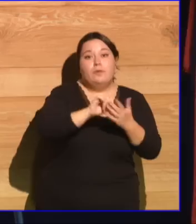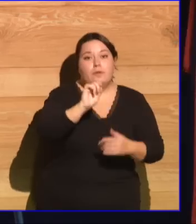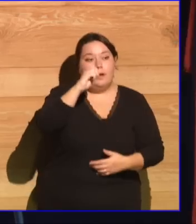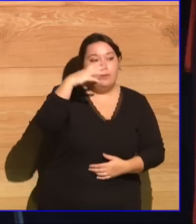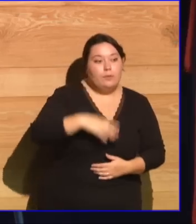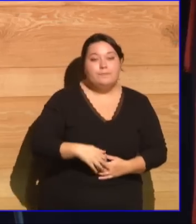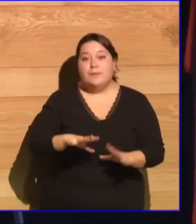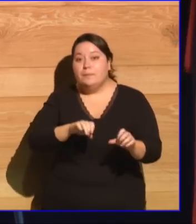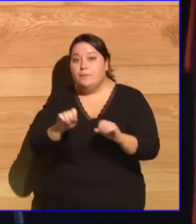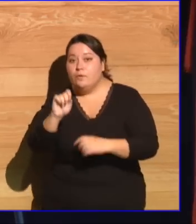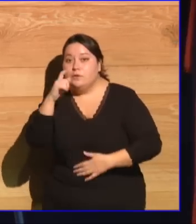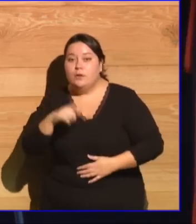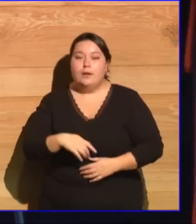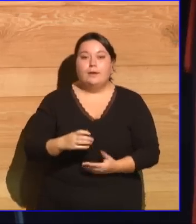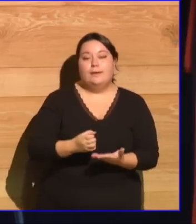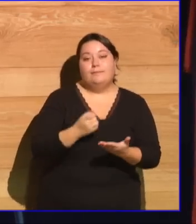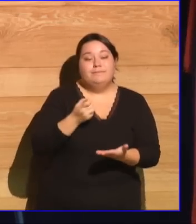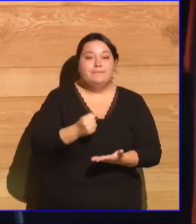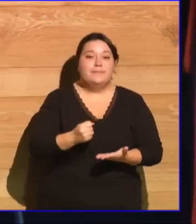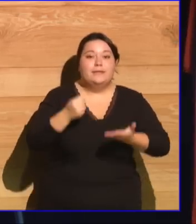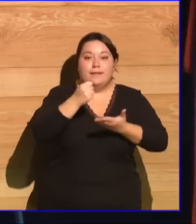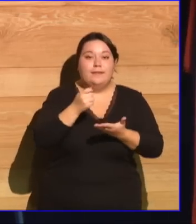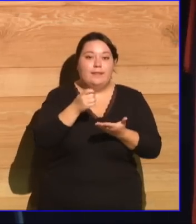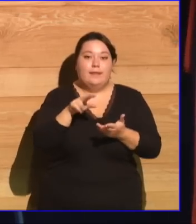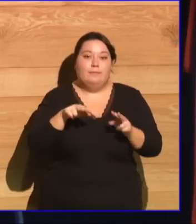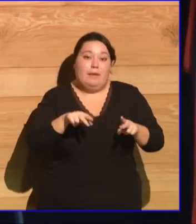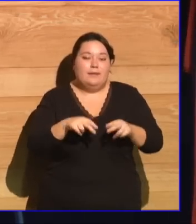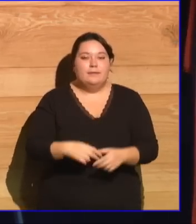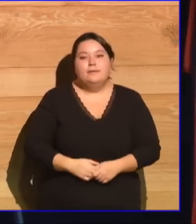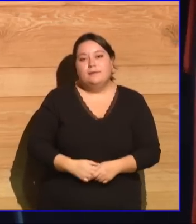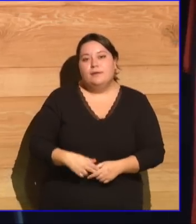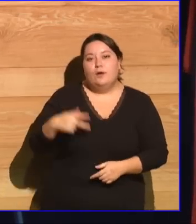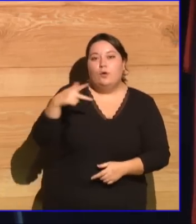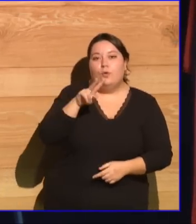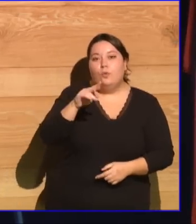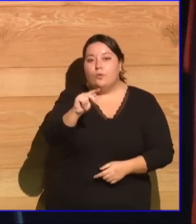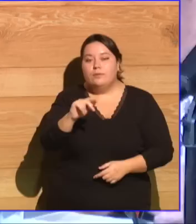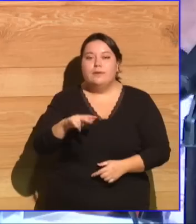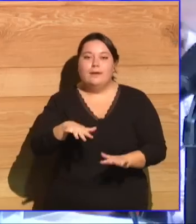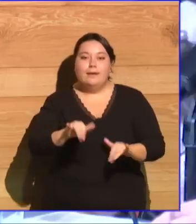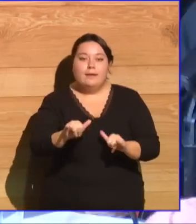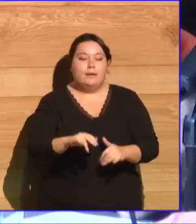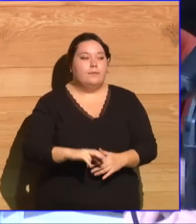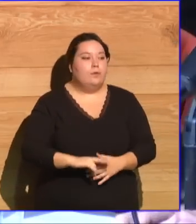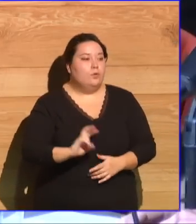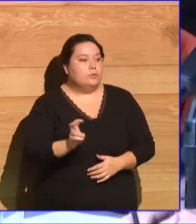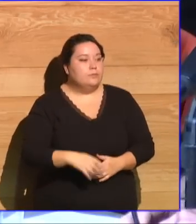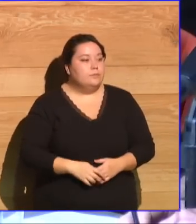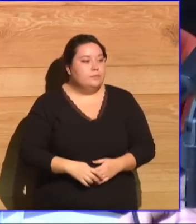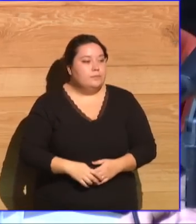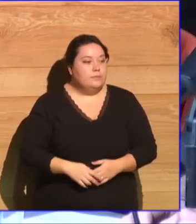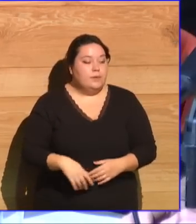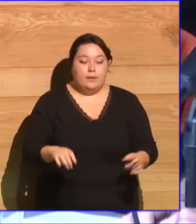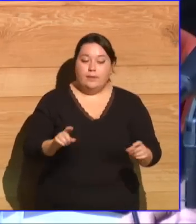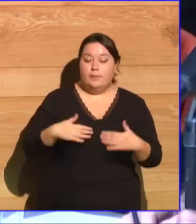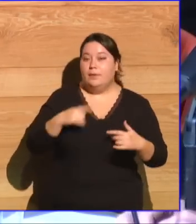ni el Imperio del Sol, La tacita de plata. ni Hook, ni Always salen en ese documental. O sea, de repente dicen,